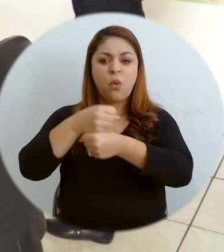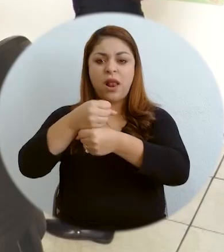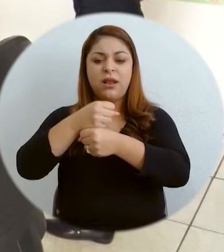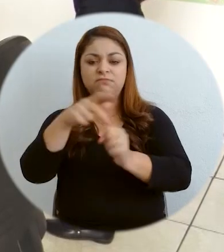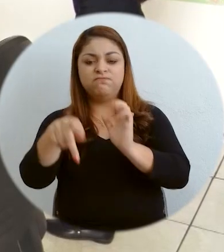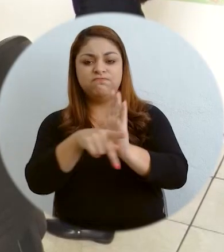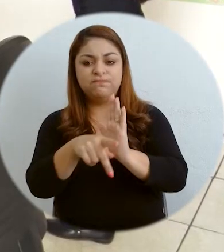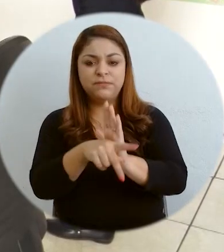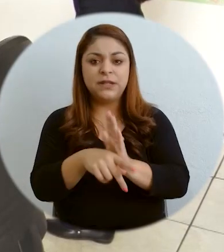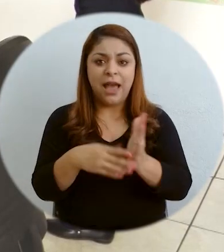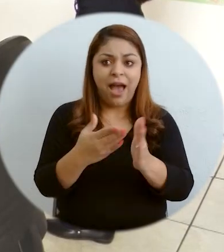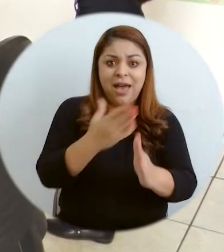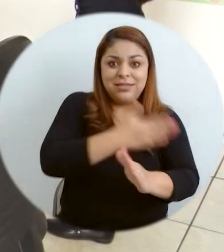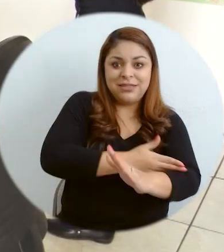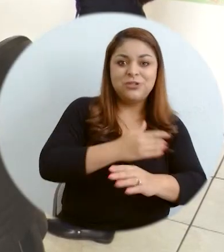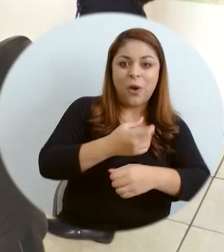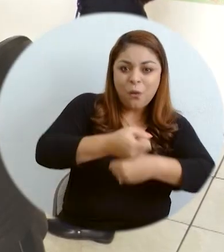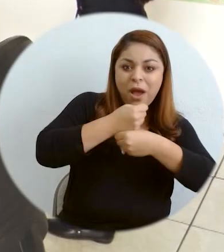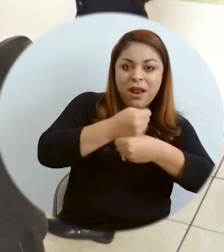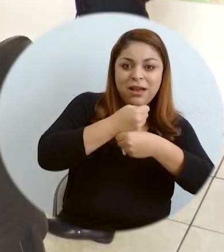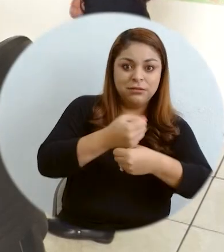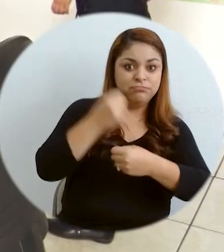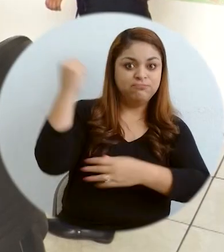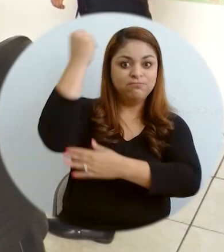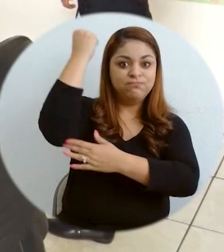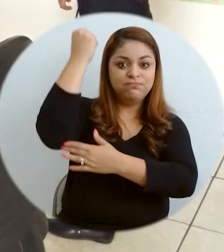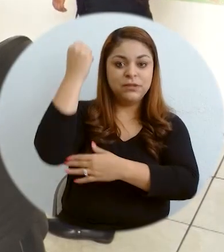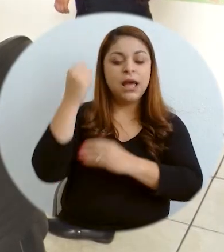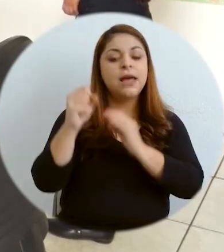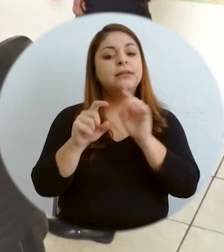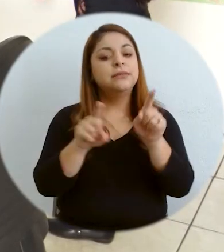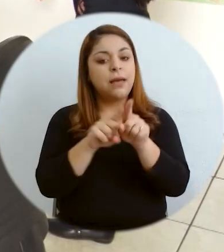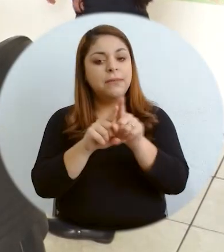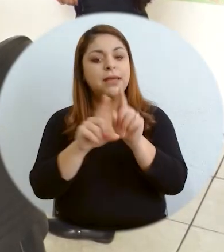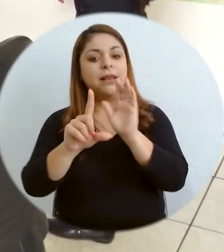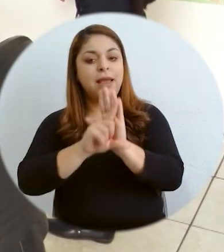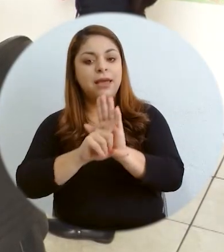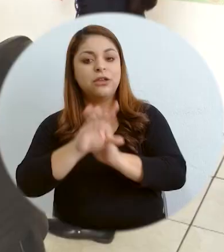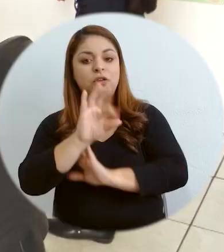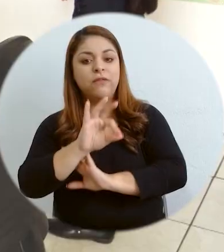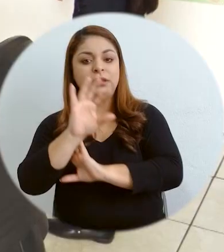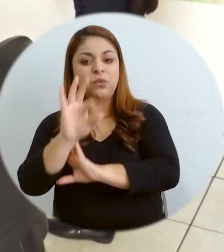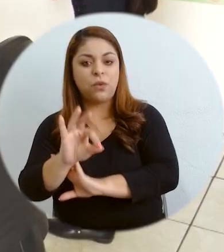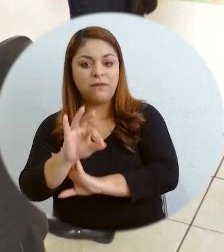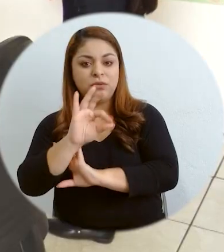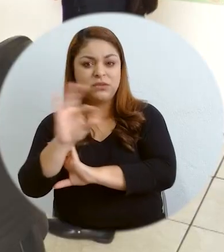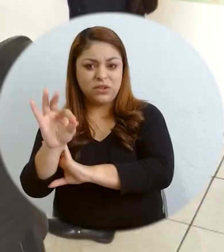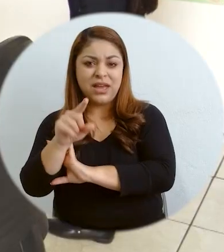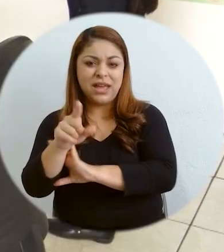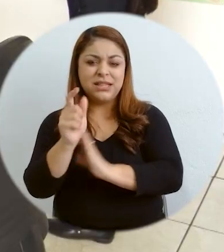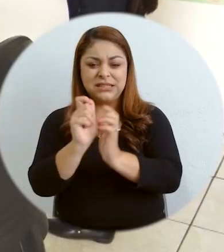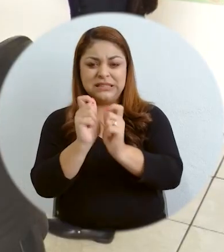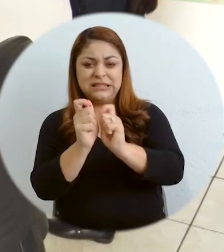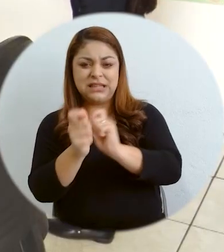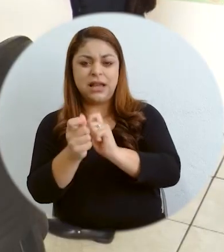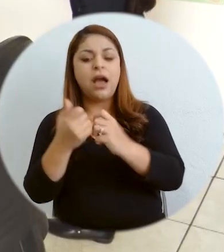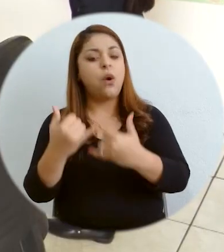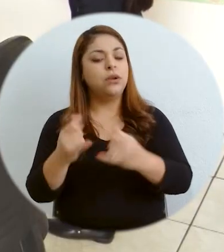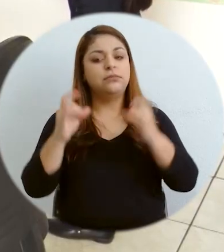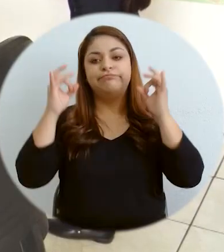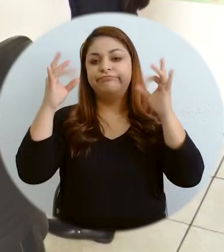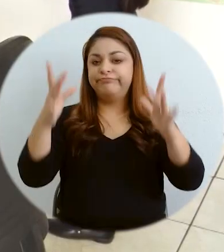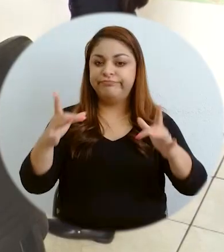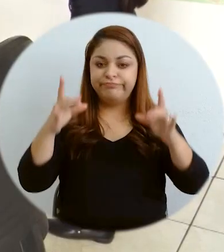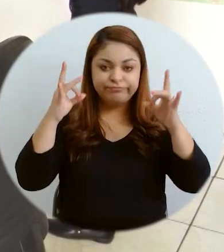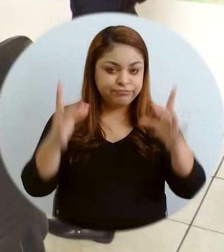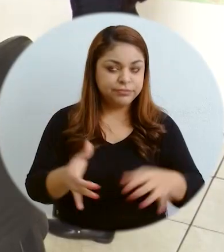fueron grandes triunfos. Vemos también la ley 99 que tuvieron que modificarla muy poco tiempo después y aún sigue siendo